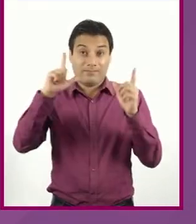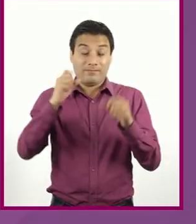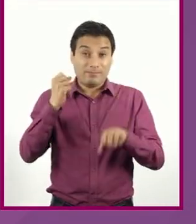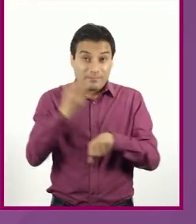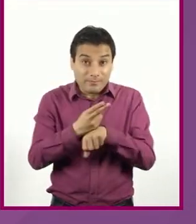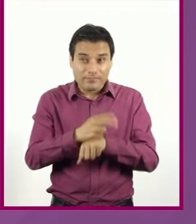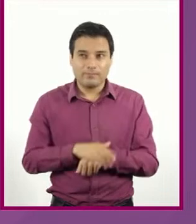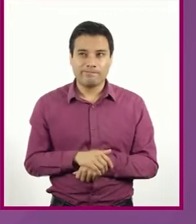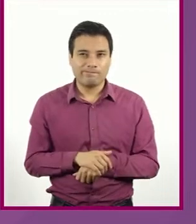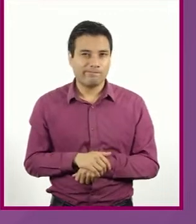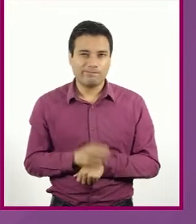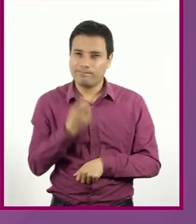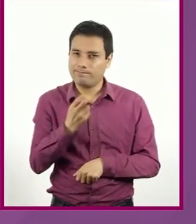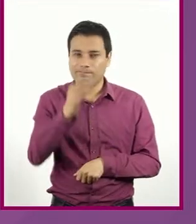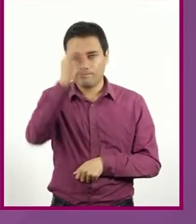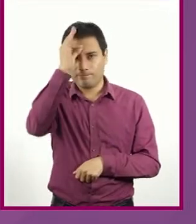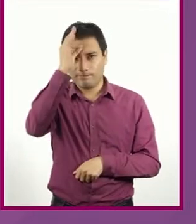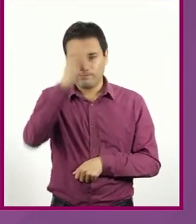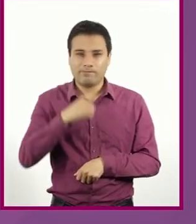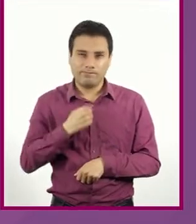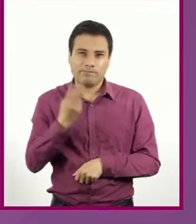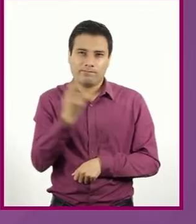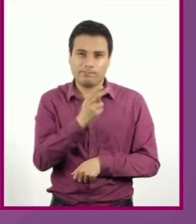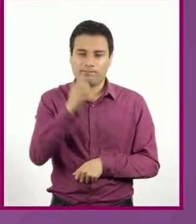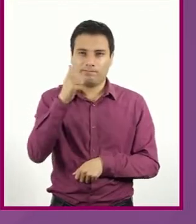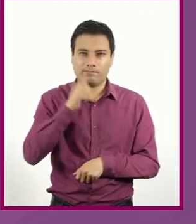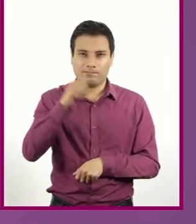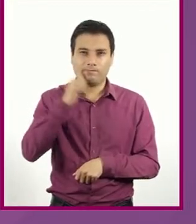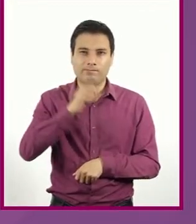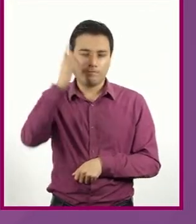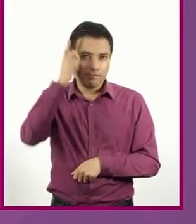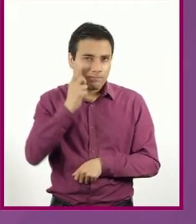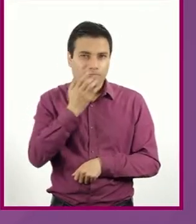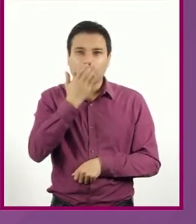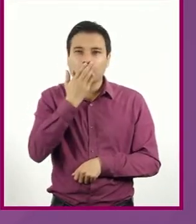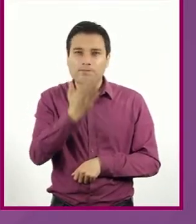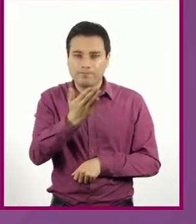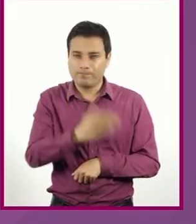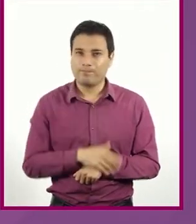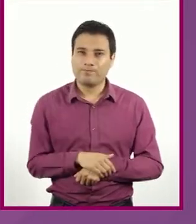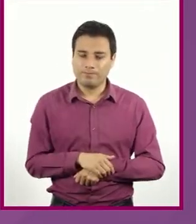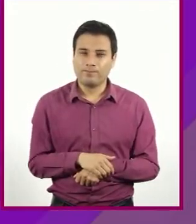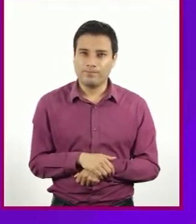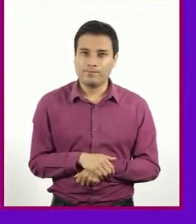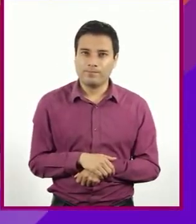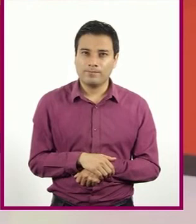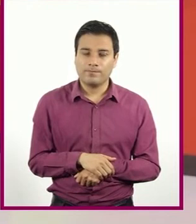sus horas de sueño. Hay viajantes que se dan una vida de mantenidas.